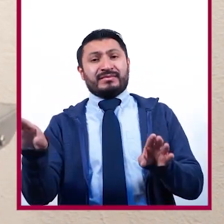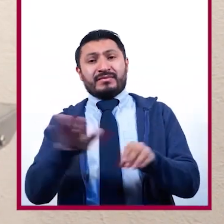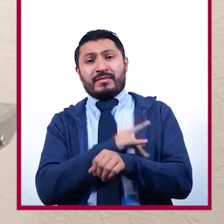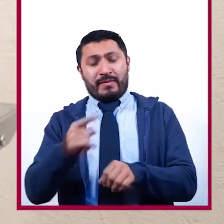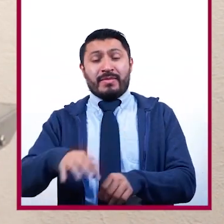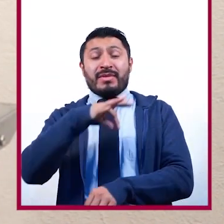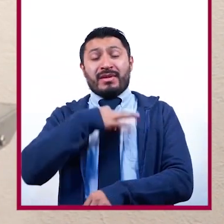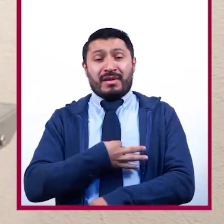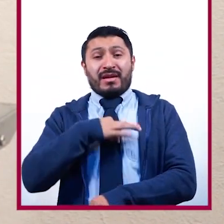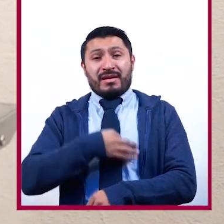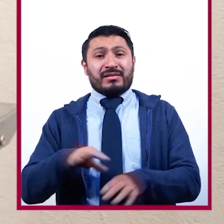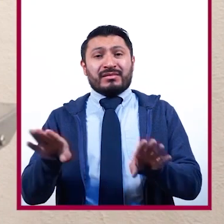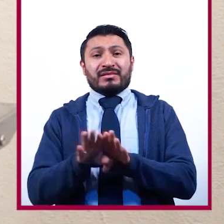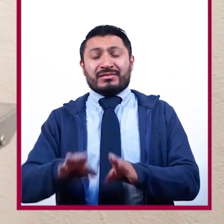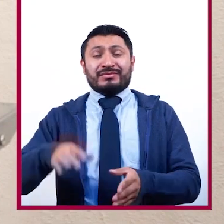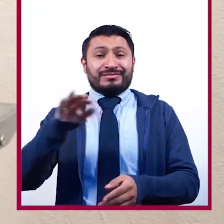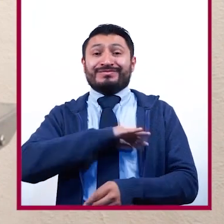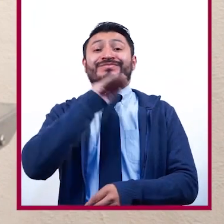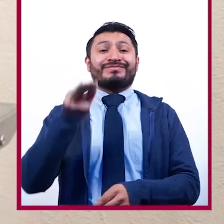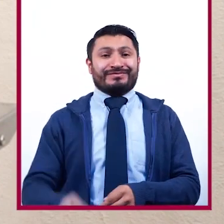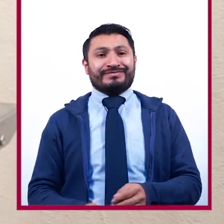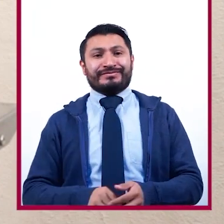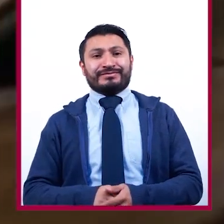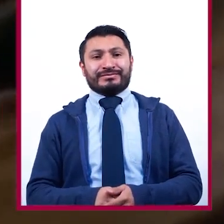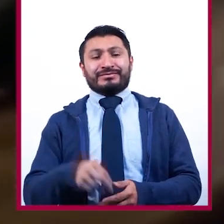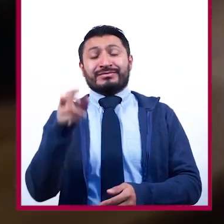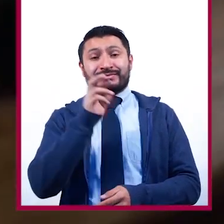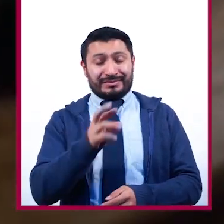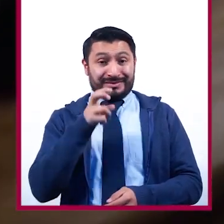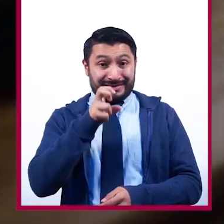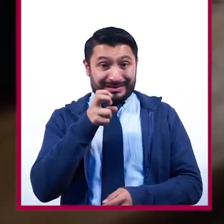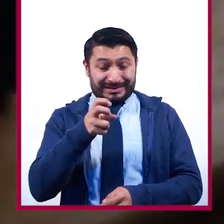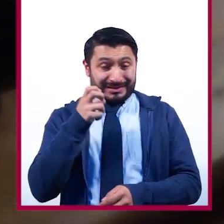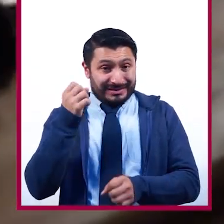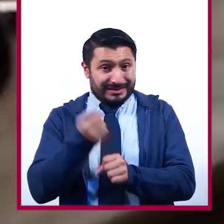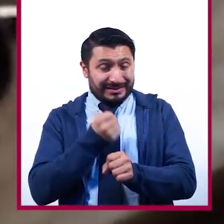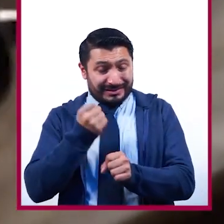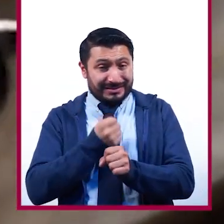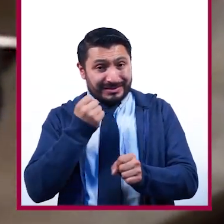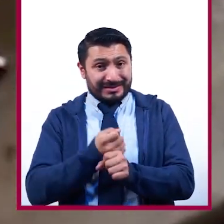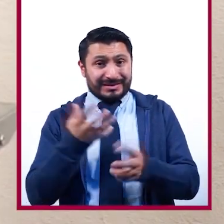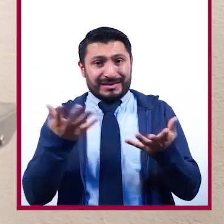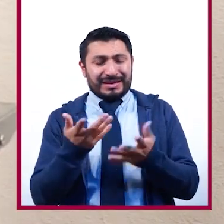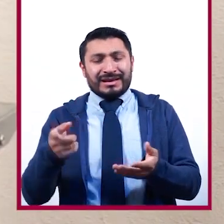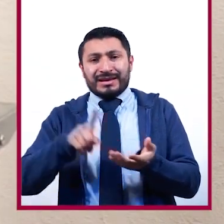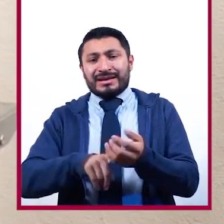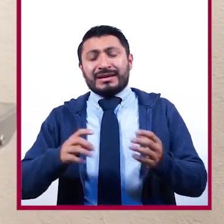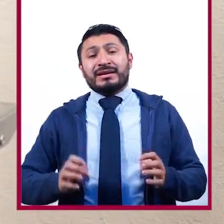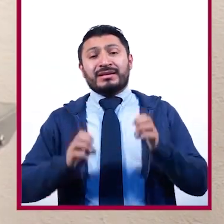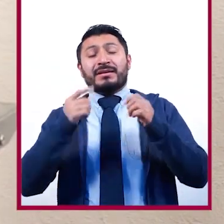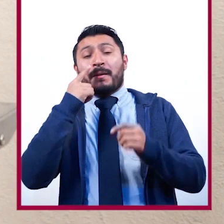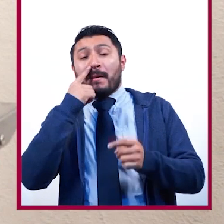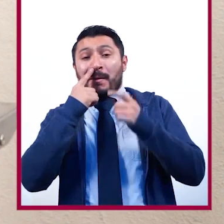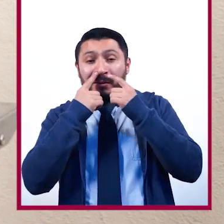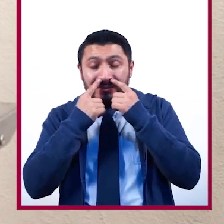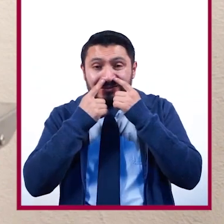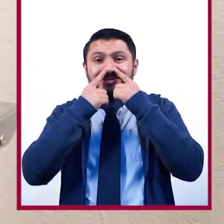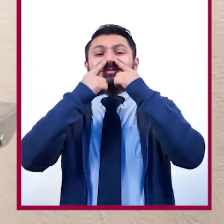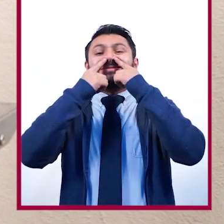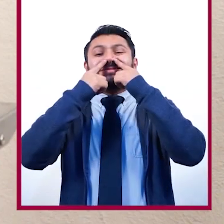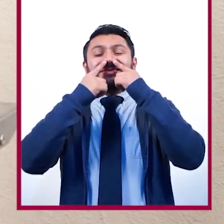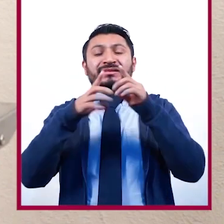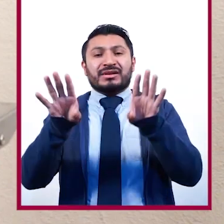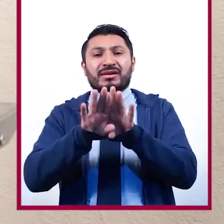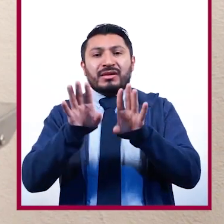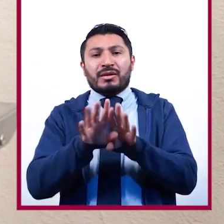último caso la infección pues resultaba mortal. Esta práctica se llevaba a cabo colocando dentro de los orificios de la nariz de la